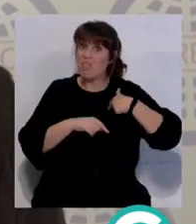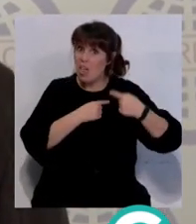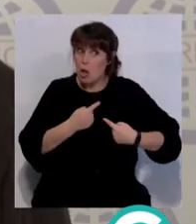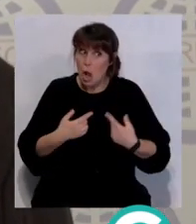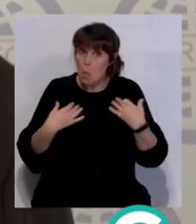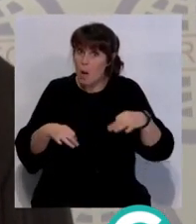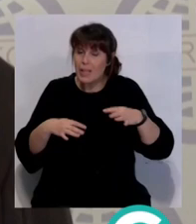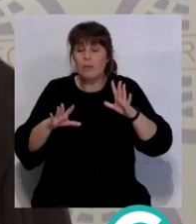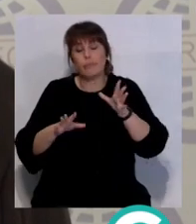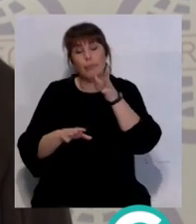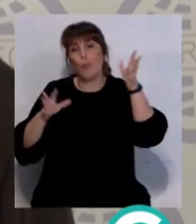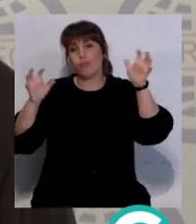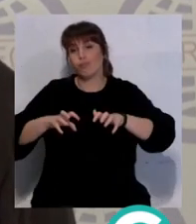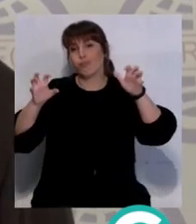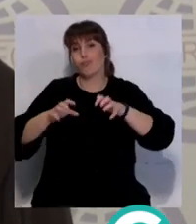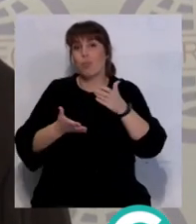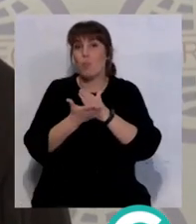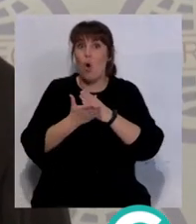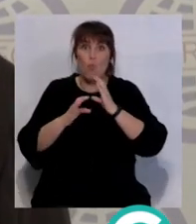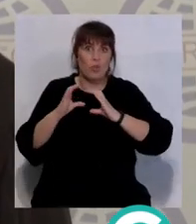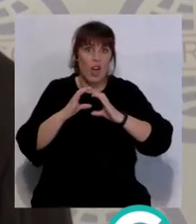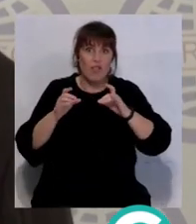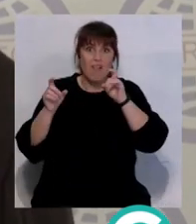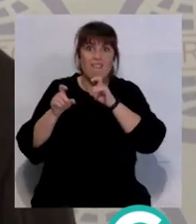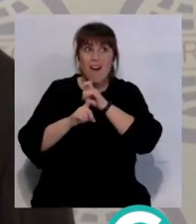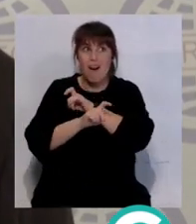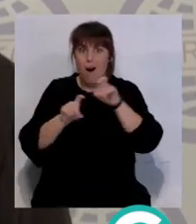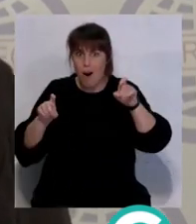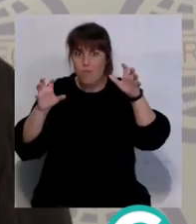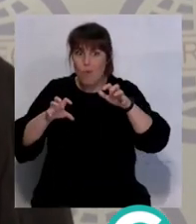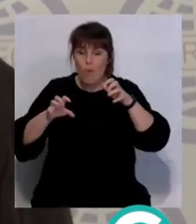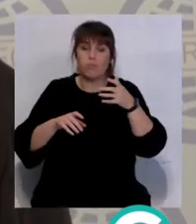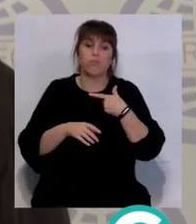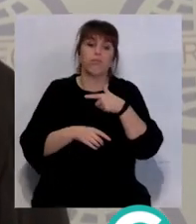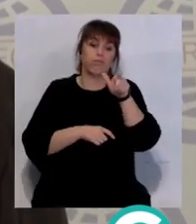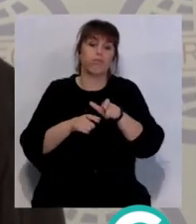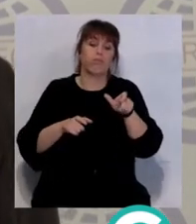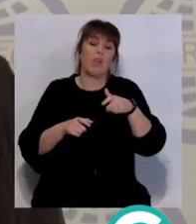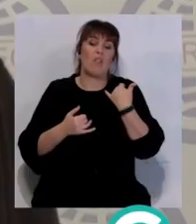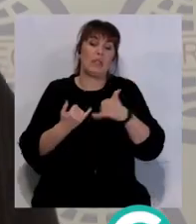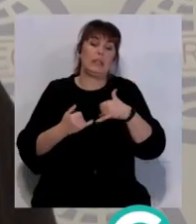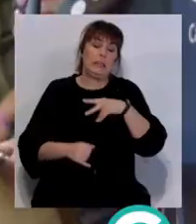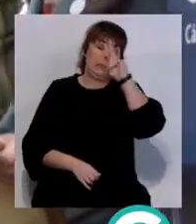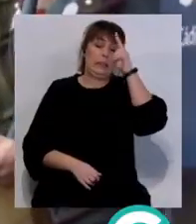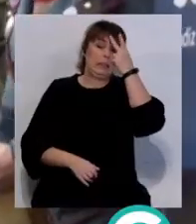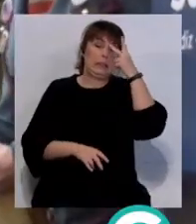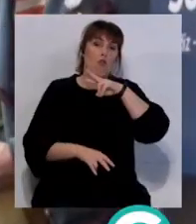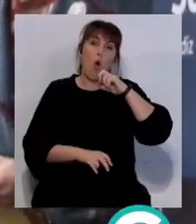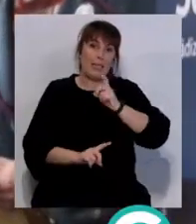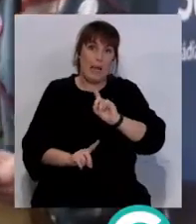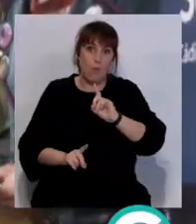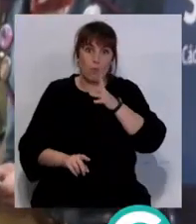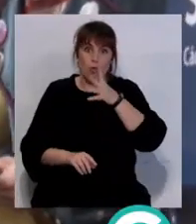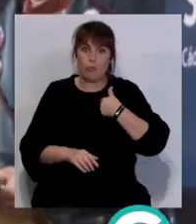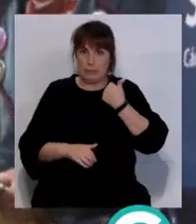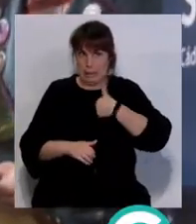presencia del agua y sobre todo los anuncios en los medios de comunicación pues hizo que mucha gente no reservara. Porque no ha sido que se ha anulado una vez que se conocía el agua,